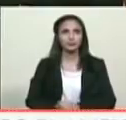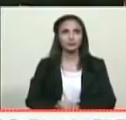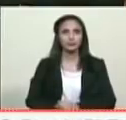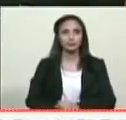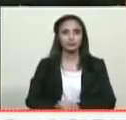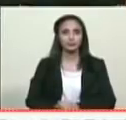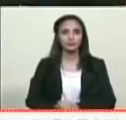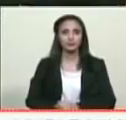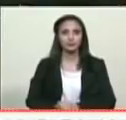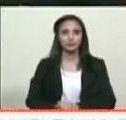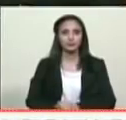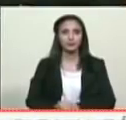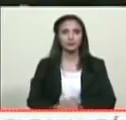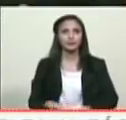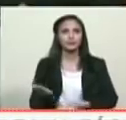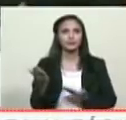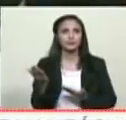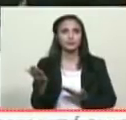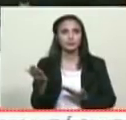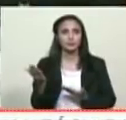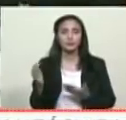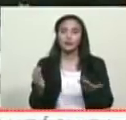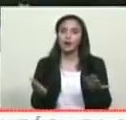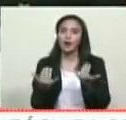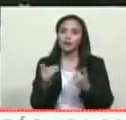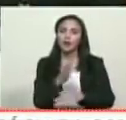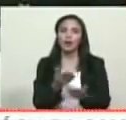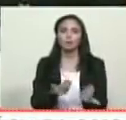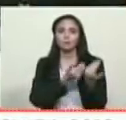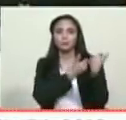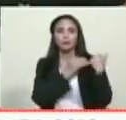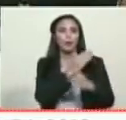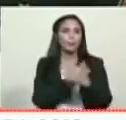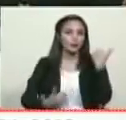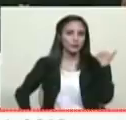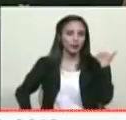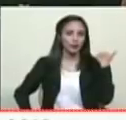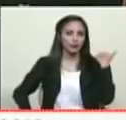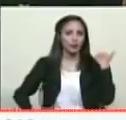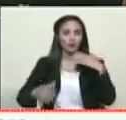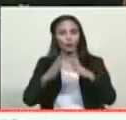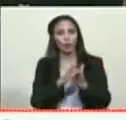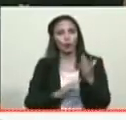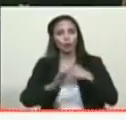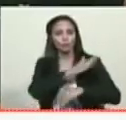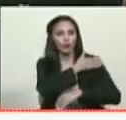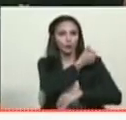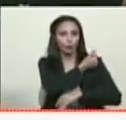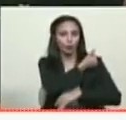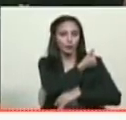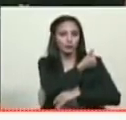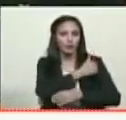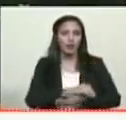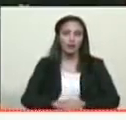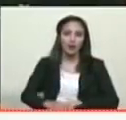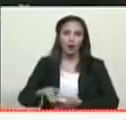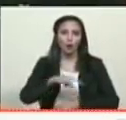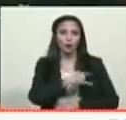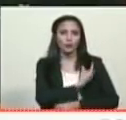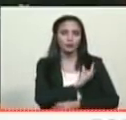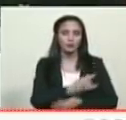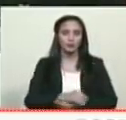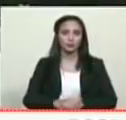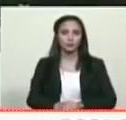Edgar Martínez, presidente de la Asociación de Rectores Bolivarianos, Árbol, y rector de la